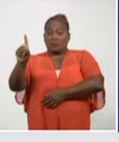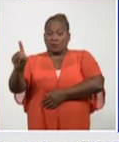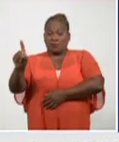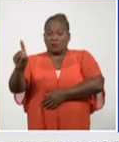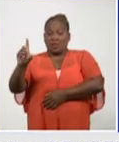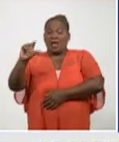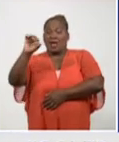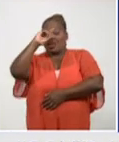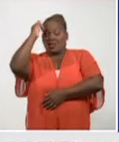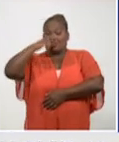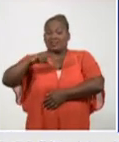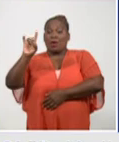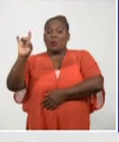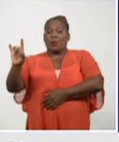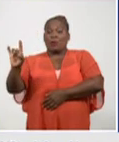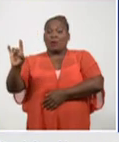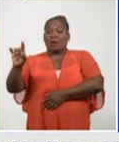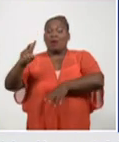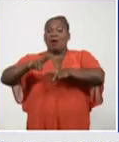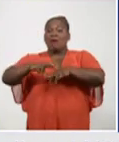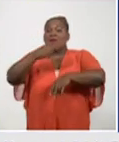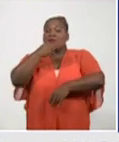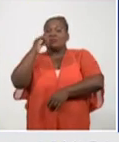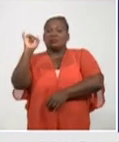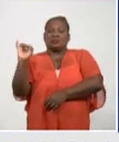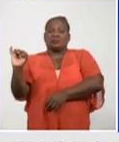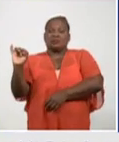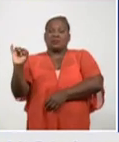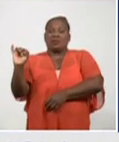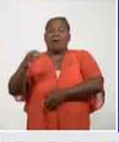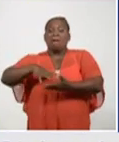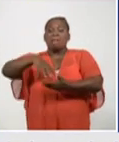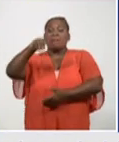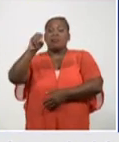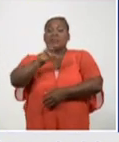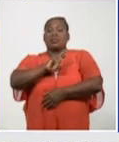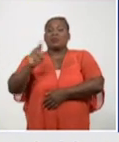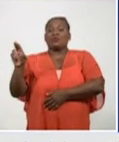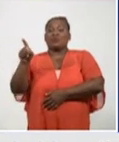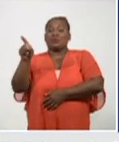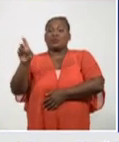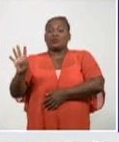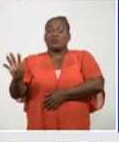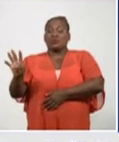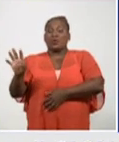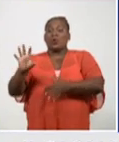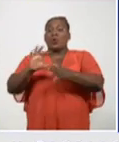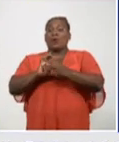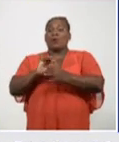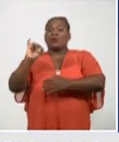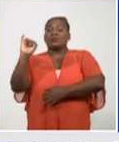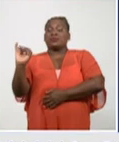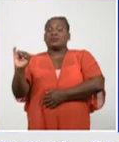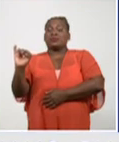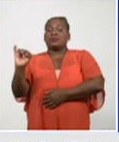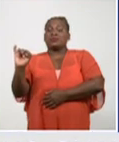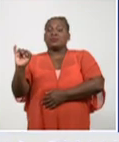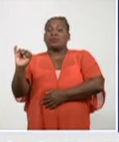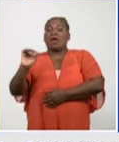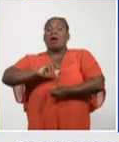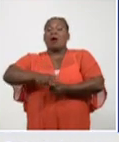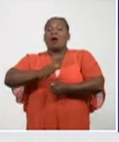9, Habana Vieja 6, Plaza de la Revolución 14, Guanabacoa 6, Arroyo